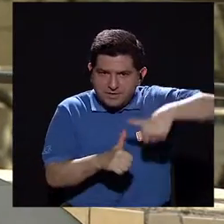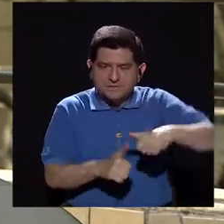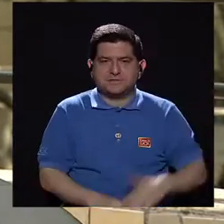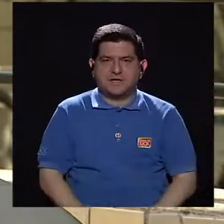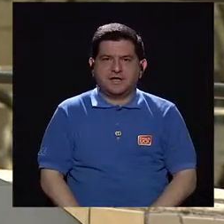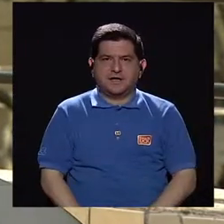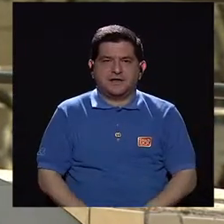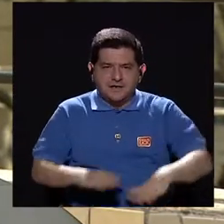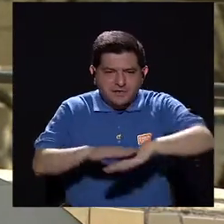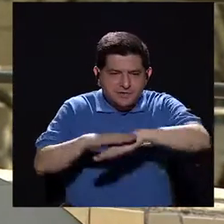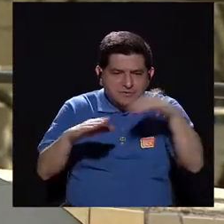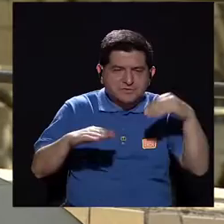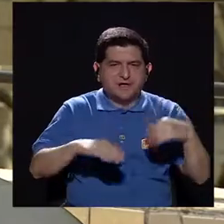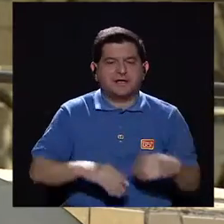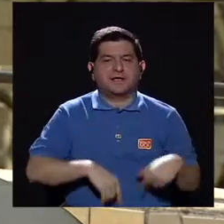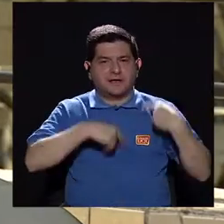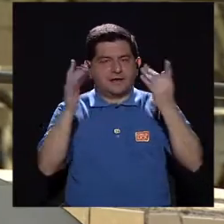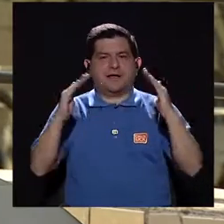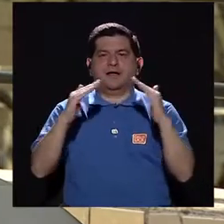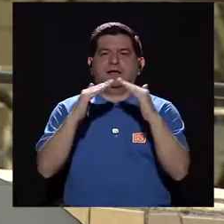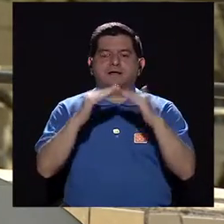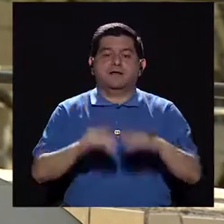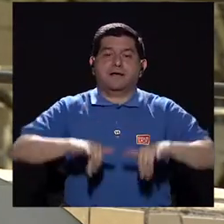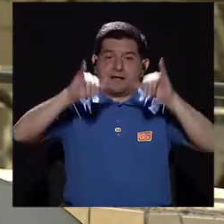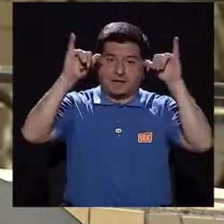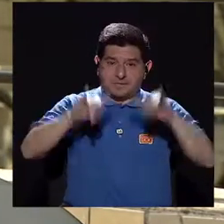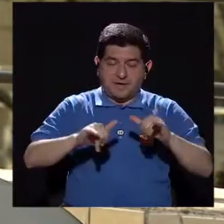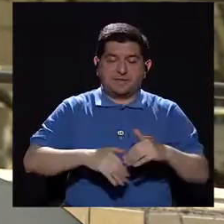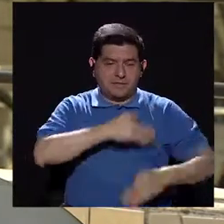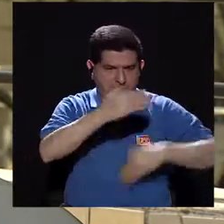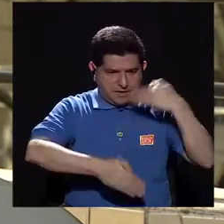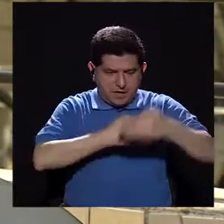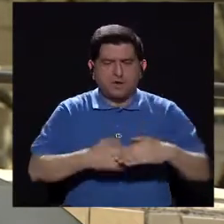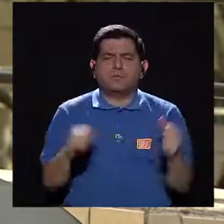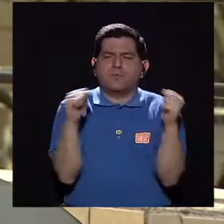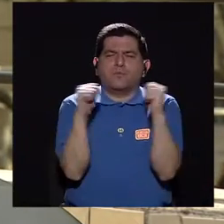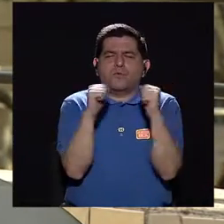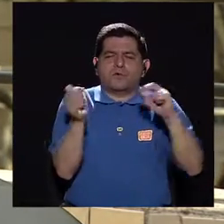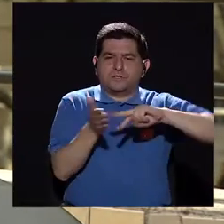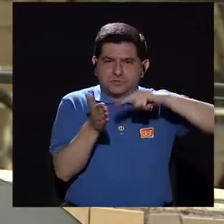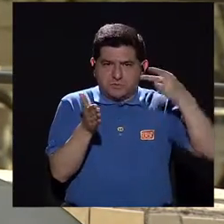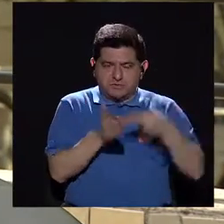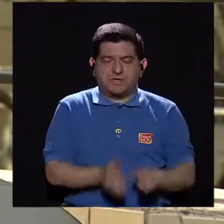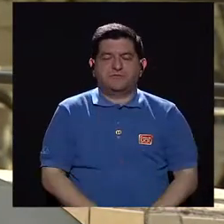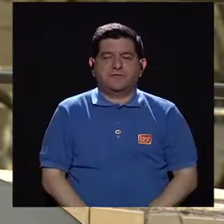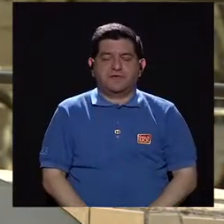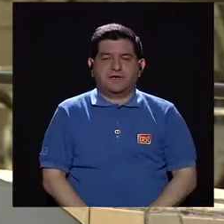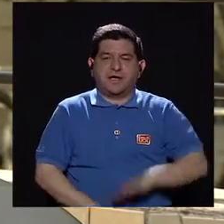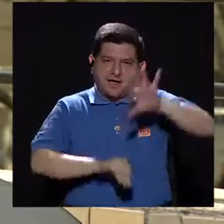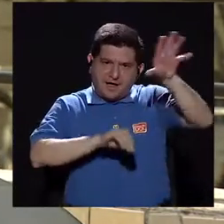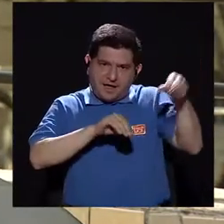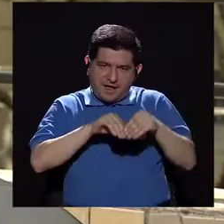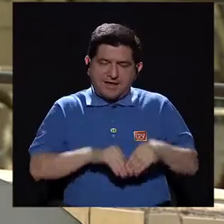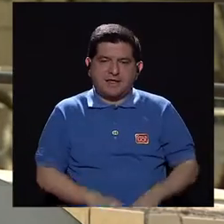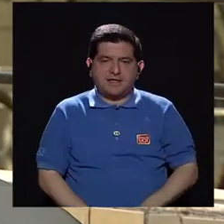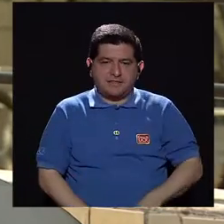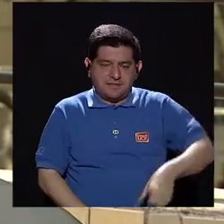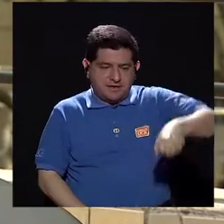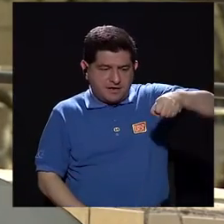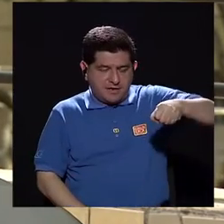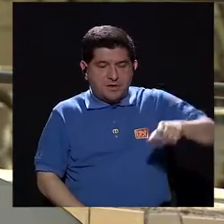importante recordar que si la tienen que extraer para llevarla a casa, tienen que mantener la cadena de frío. Eso quiere decir que tienen que andar con una